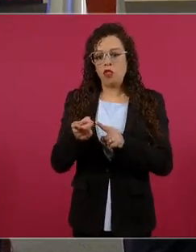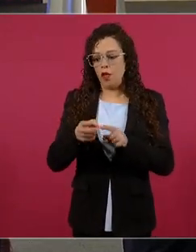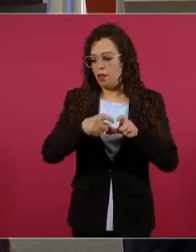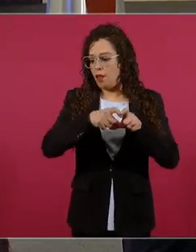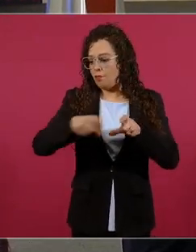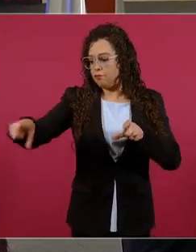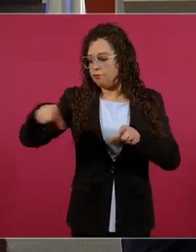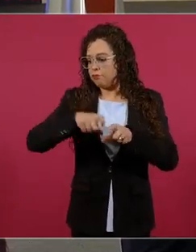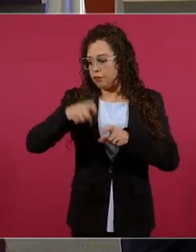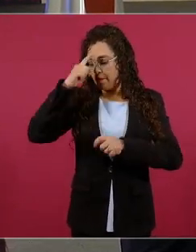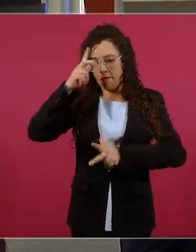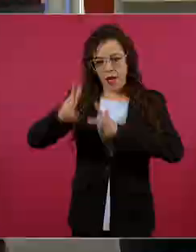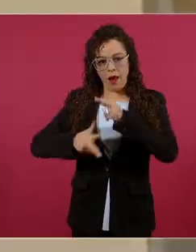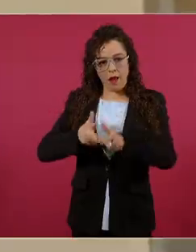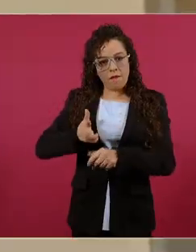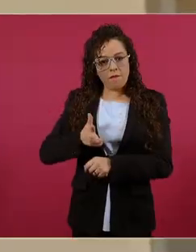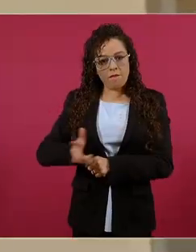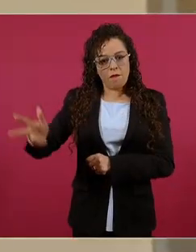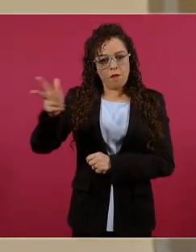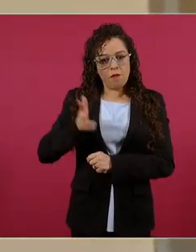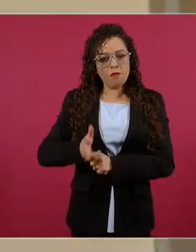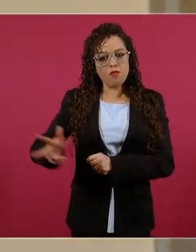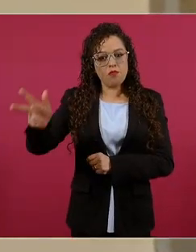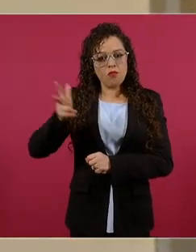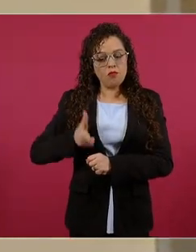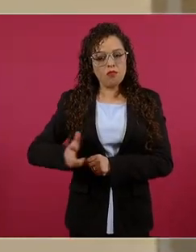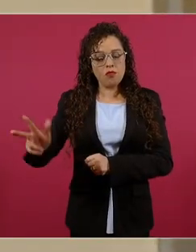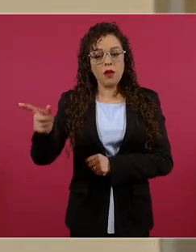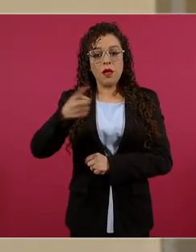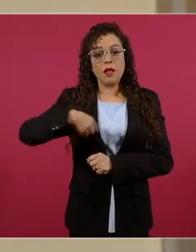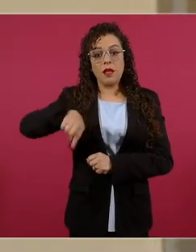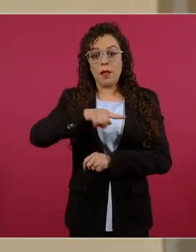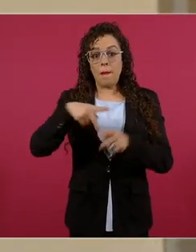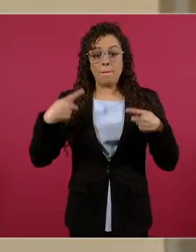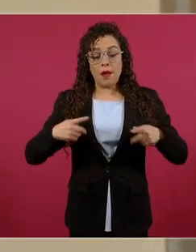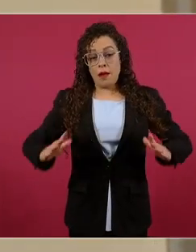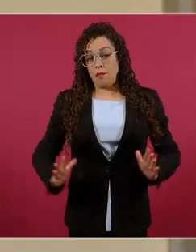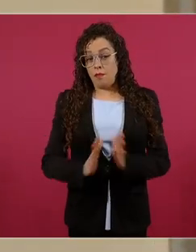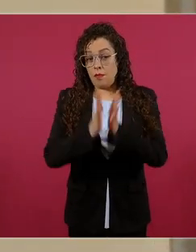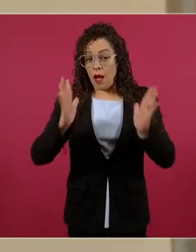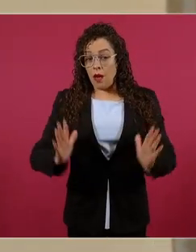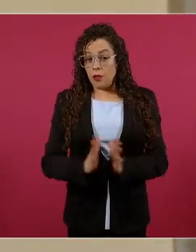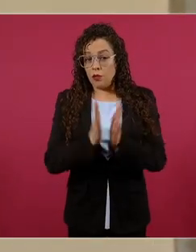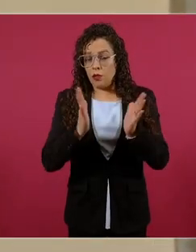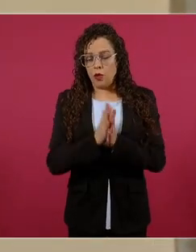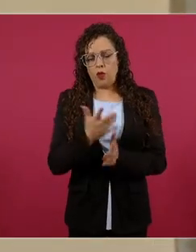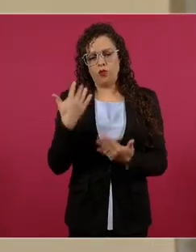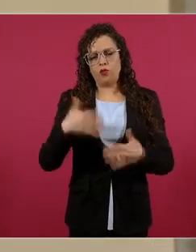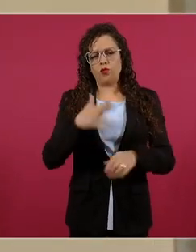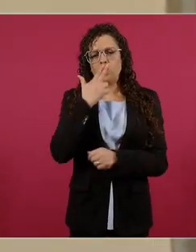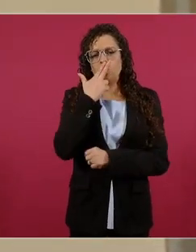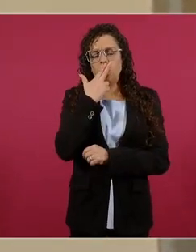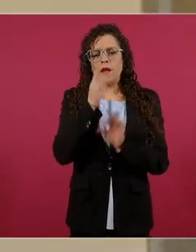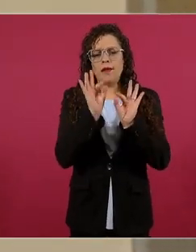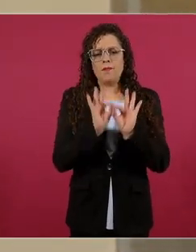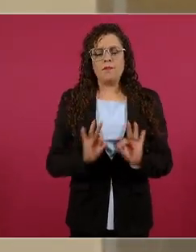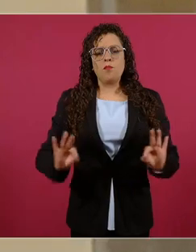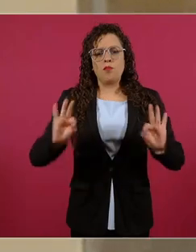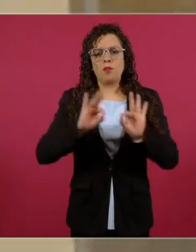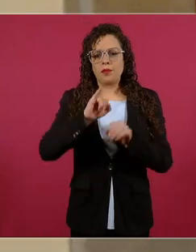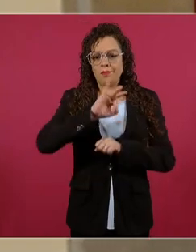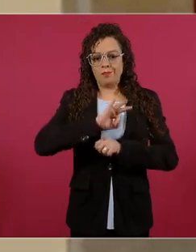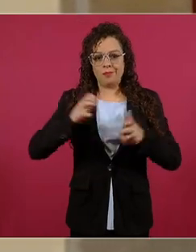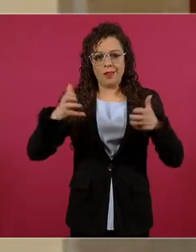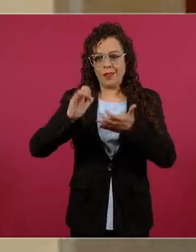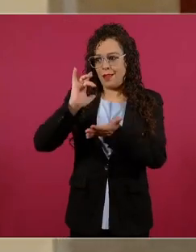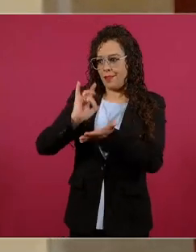número uno y esta participación de la gente fue la base fundamental para lograrlo. ¿Qué